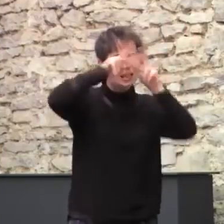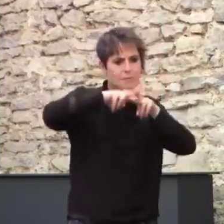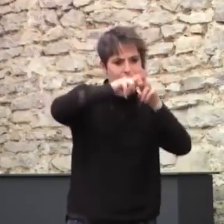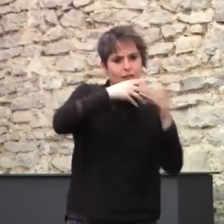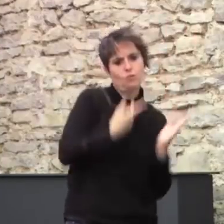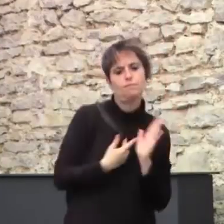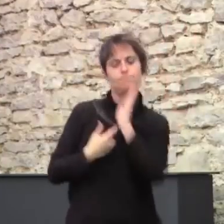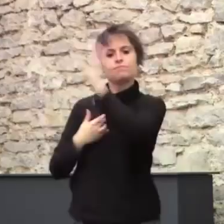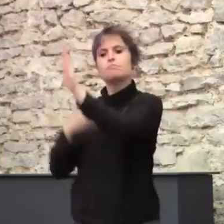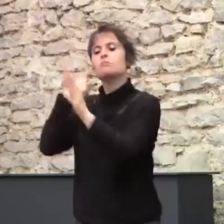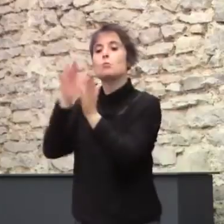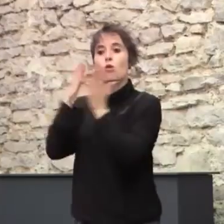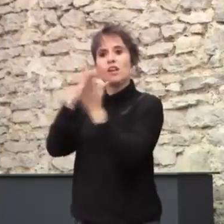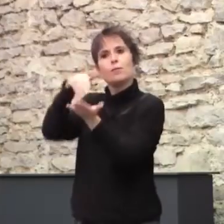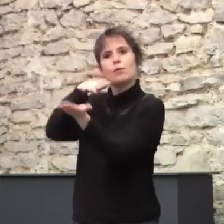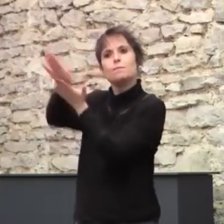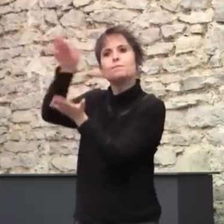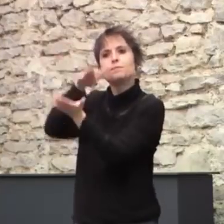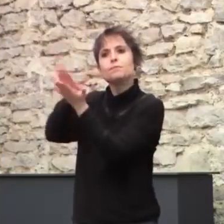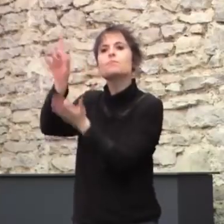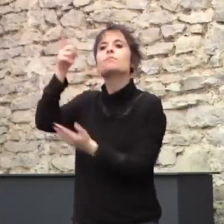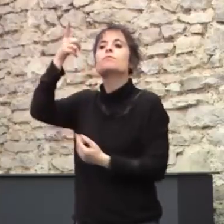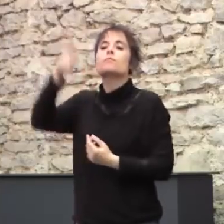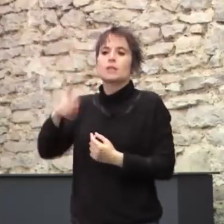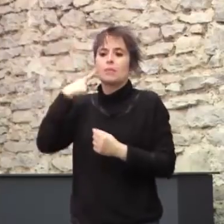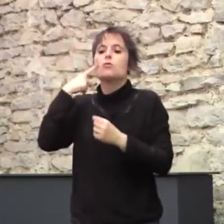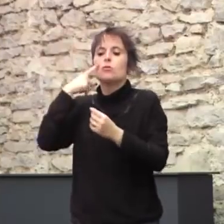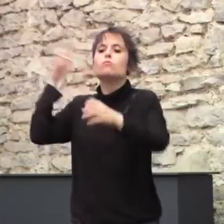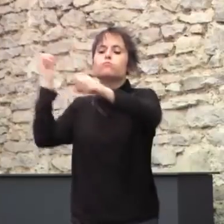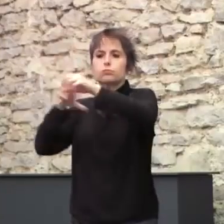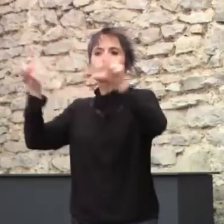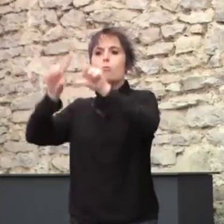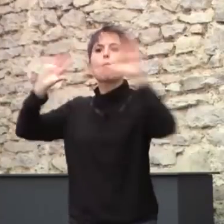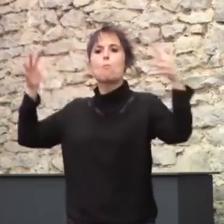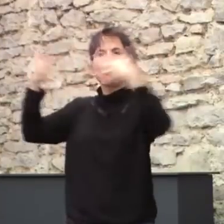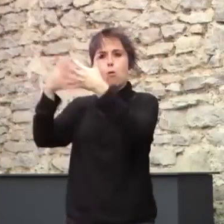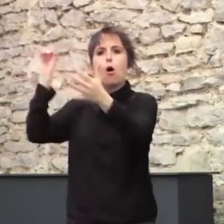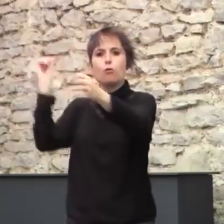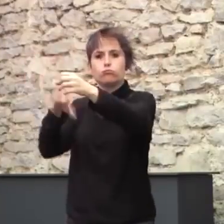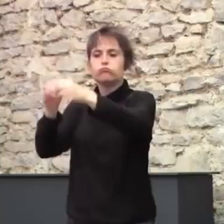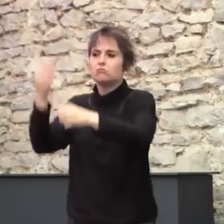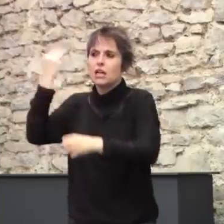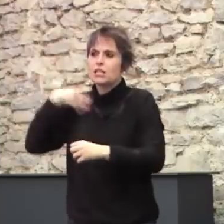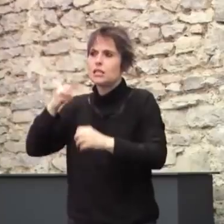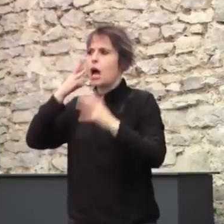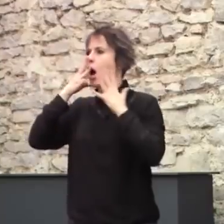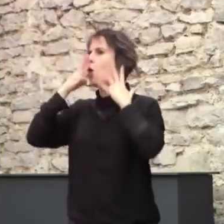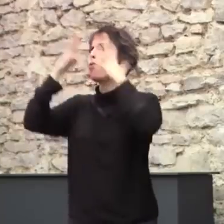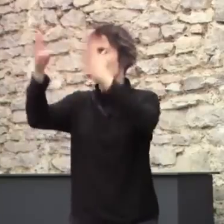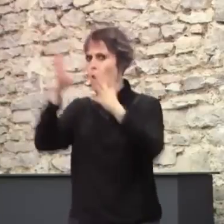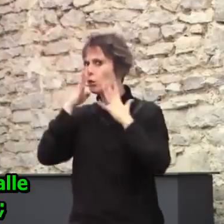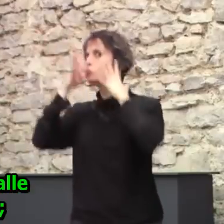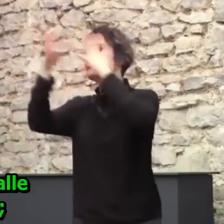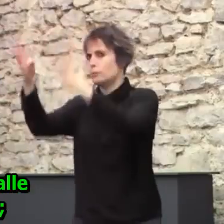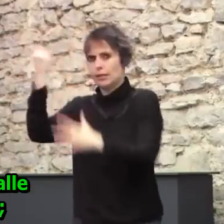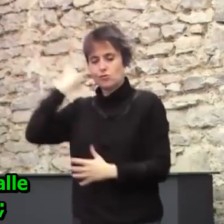me ofrecieron sacarlo en formato libro y también hice un blog, que ya llevo como 8 o 9 años con